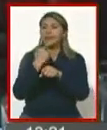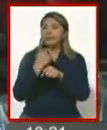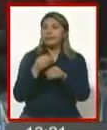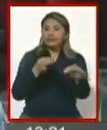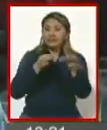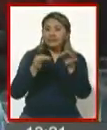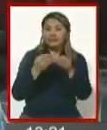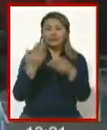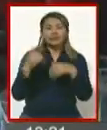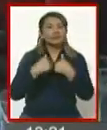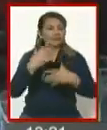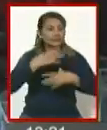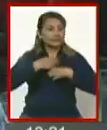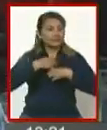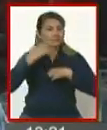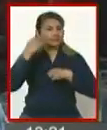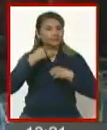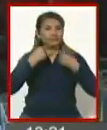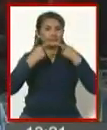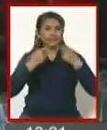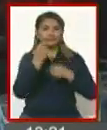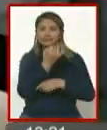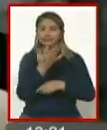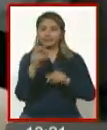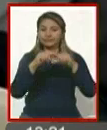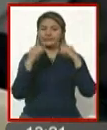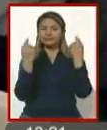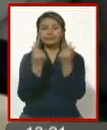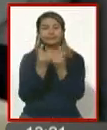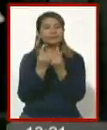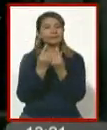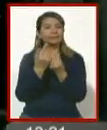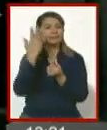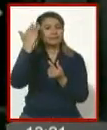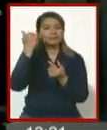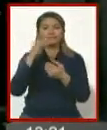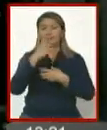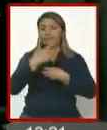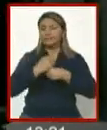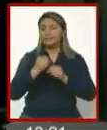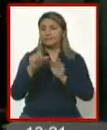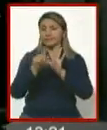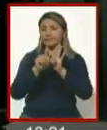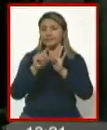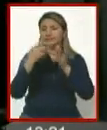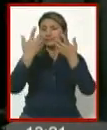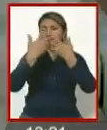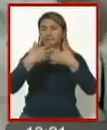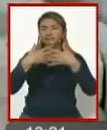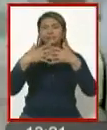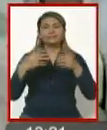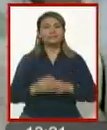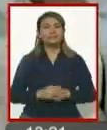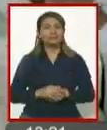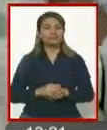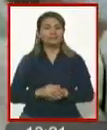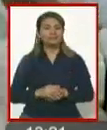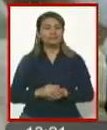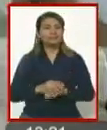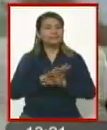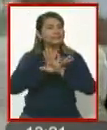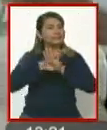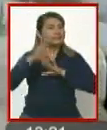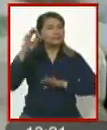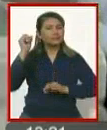se refirió a las movilizaciones que anuncian algunos sectores respecto a la creación de la ley de empresas. Totalmente